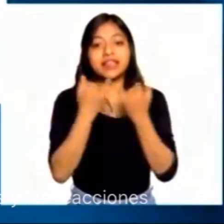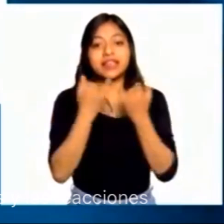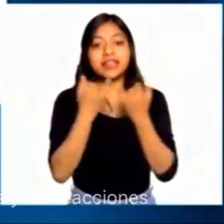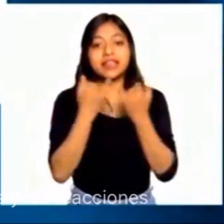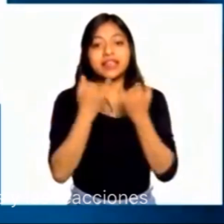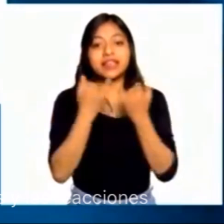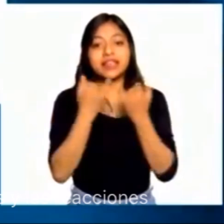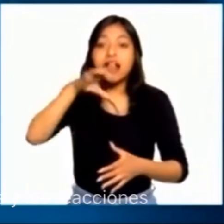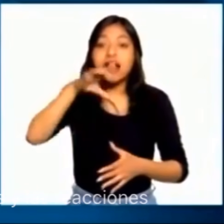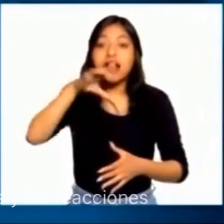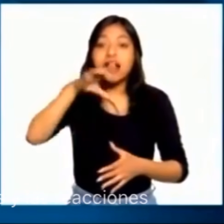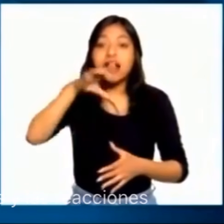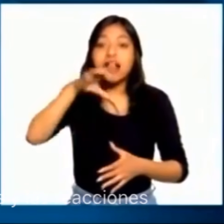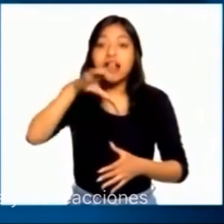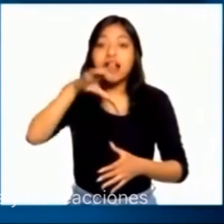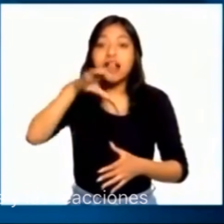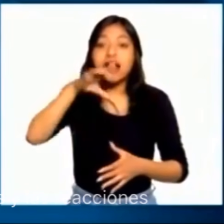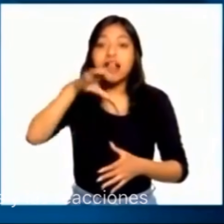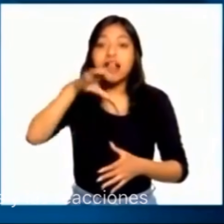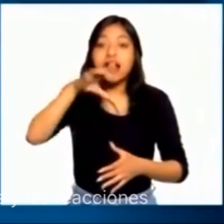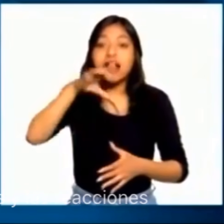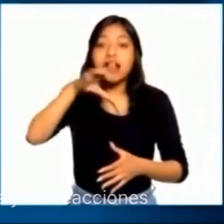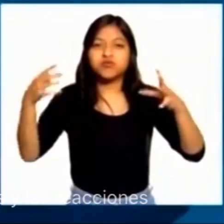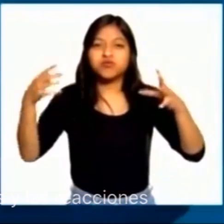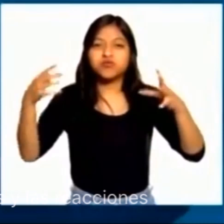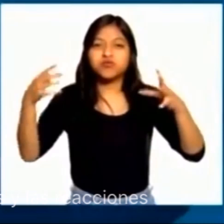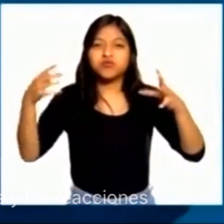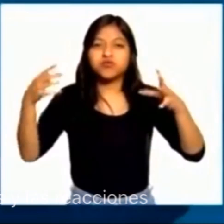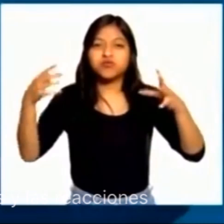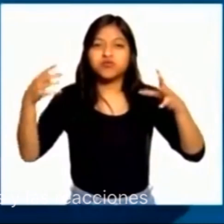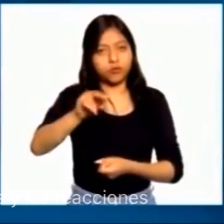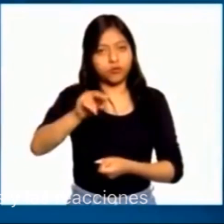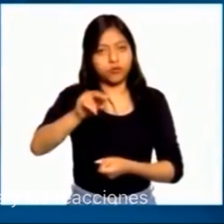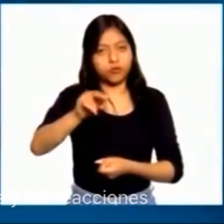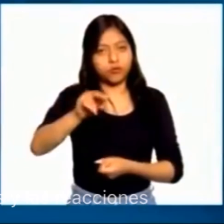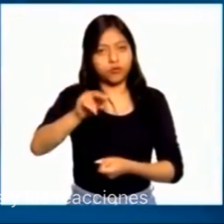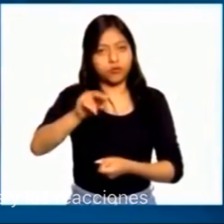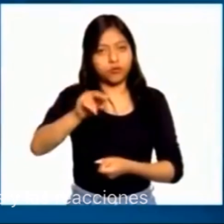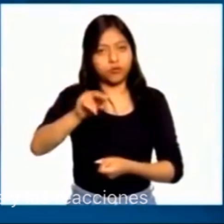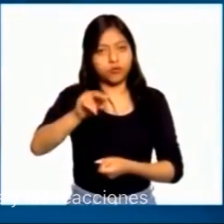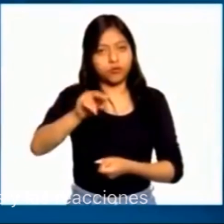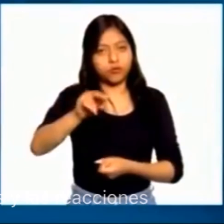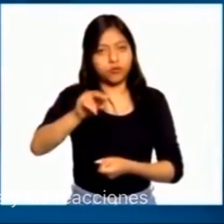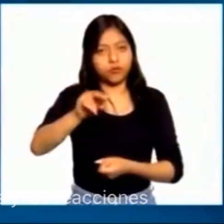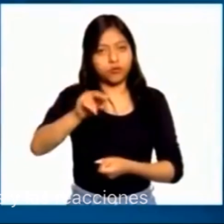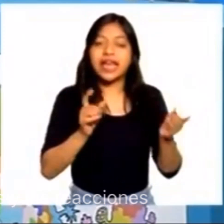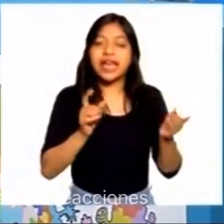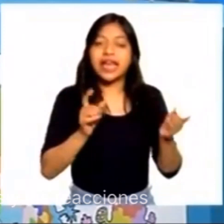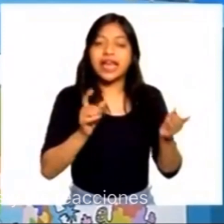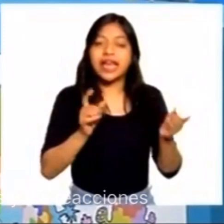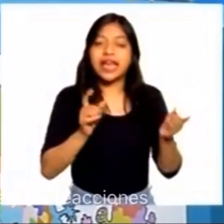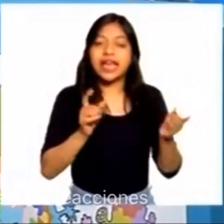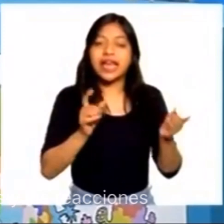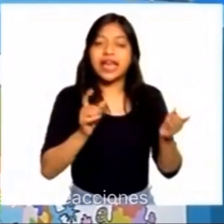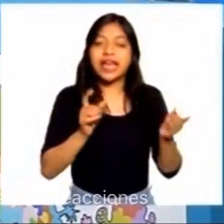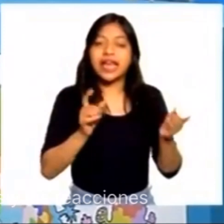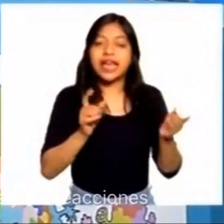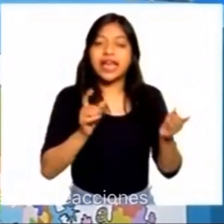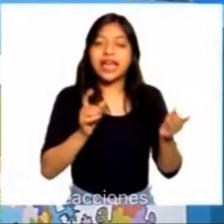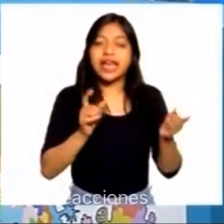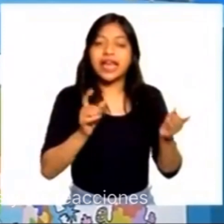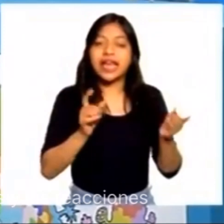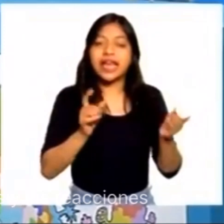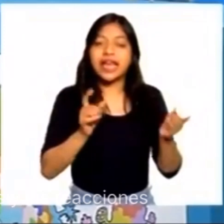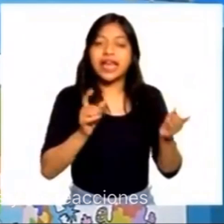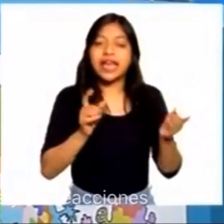cuidado cuando usamos cosas que tengan calor Ya que nos podemos quemar o causar algún accidente Te recuerdo que no debes experimentar con calor, siempre